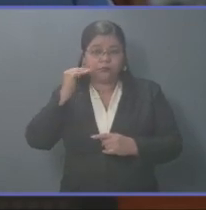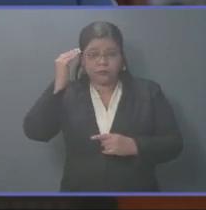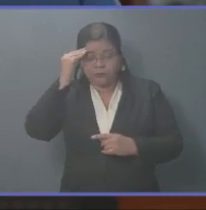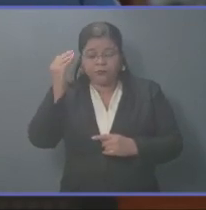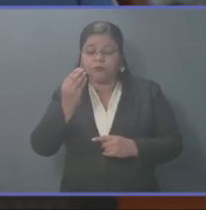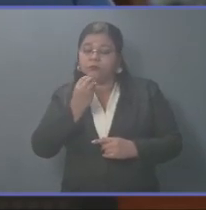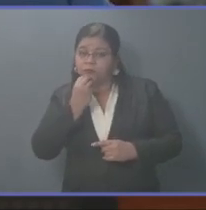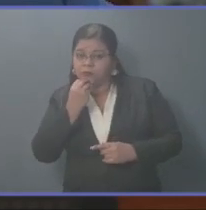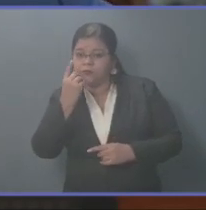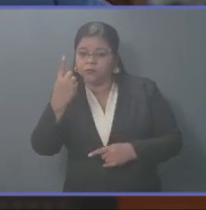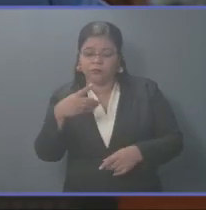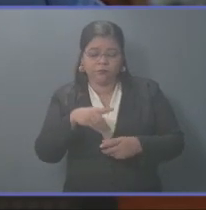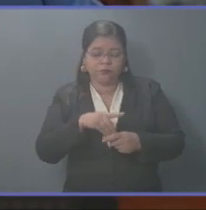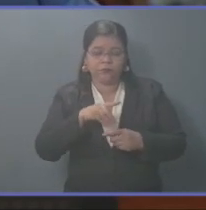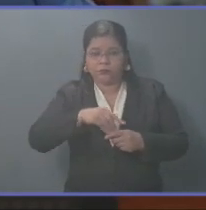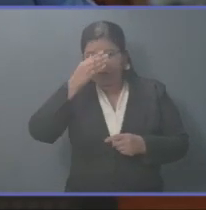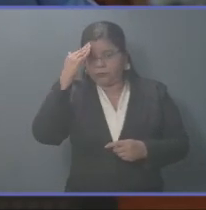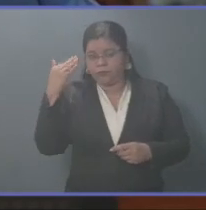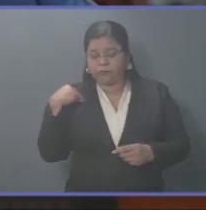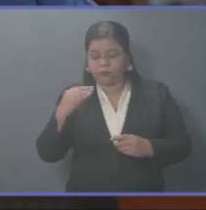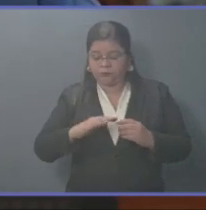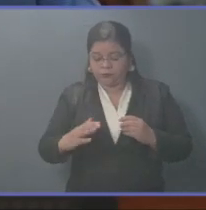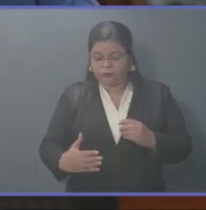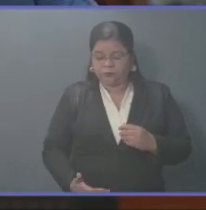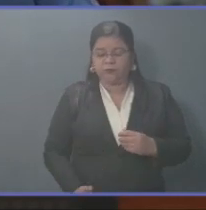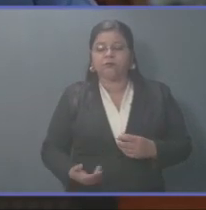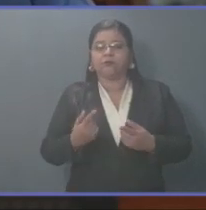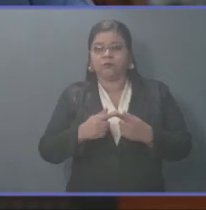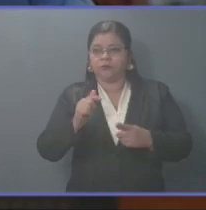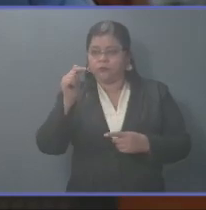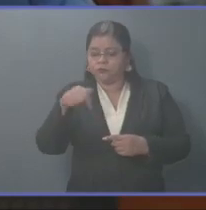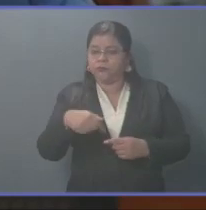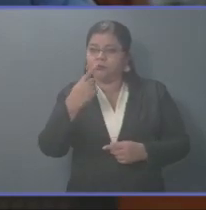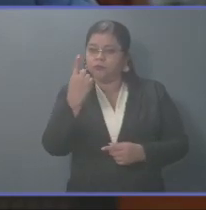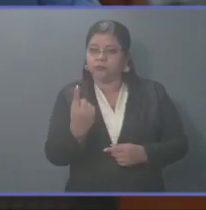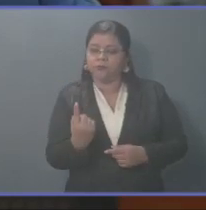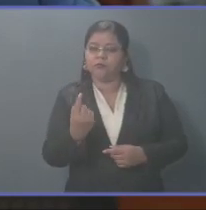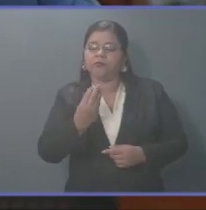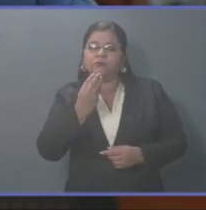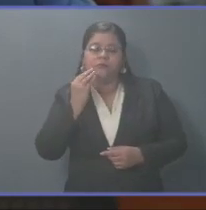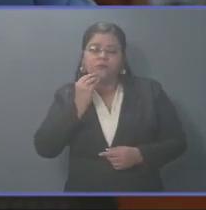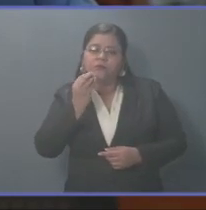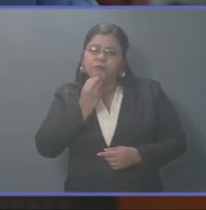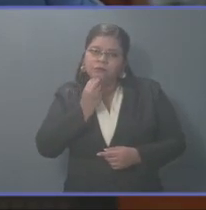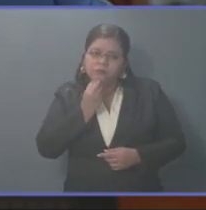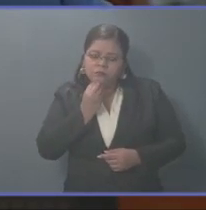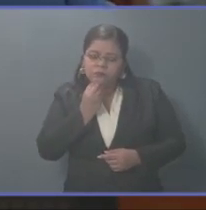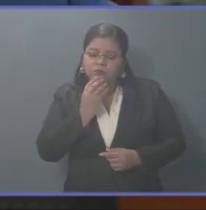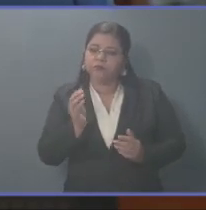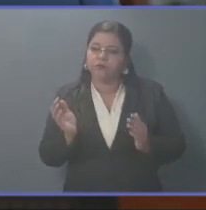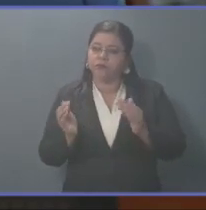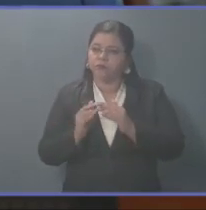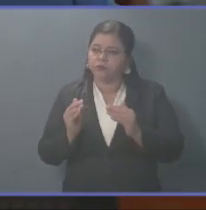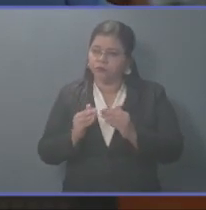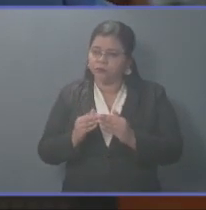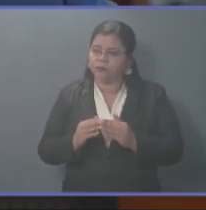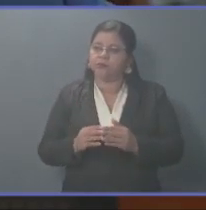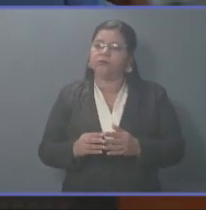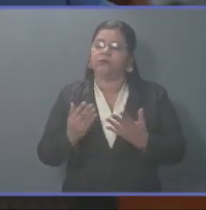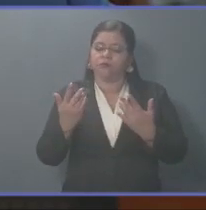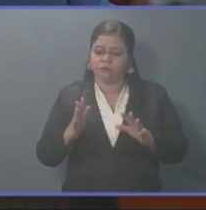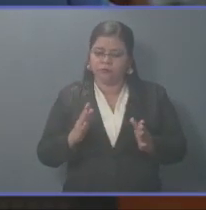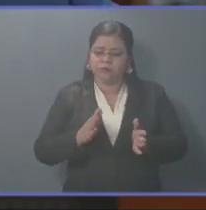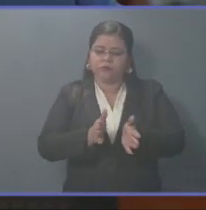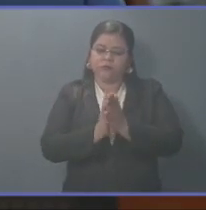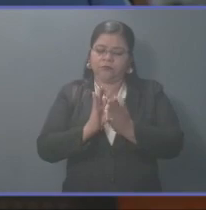discapacidad, mujeres embarazadas, y hoy han agregado la figurita del adulto mayor. Y eso es lo mismo que se pide también